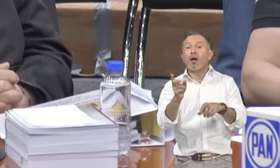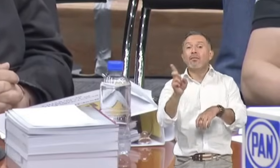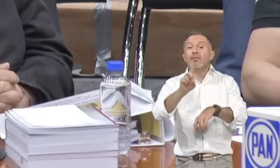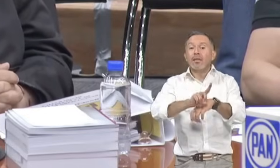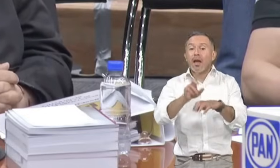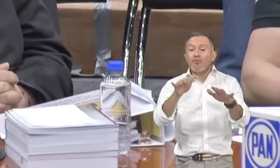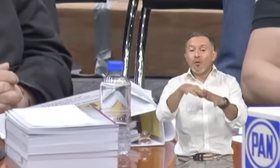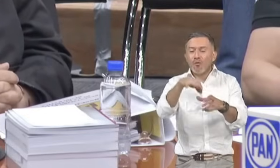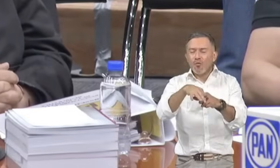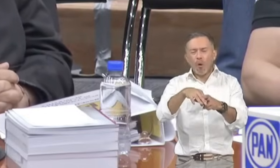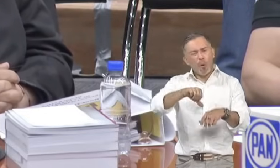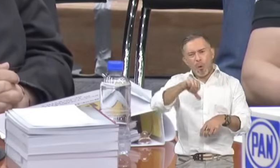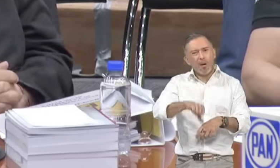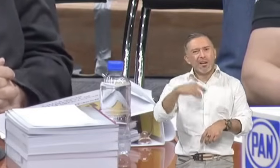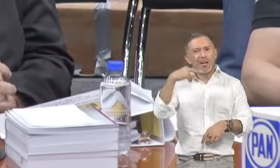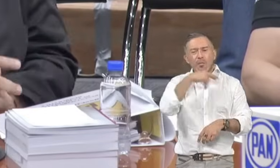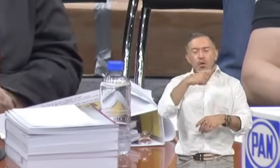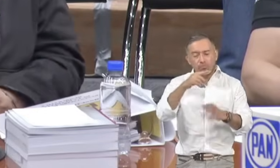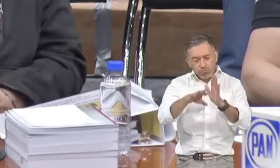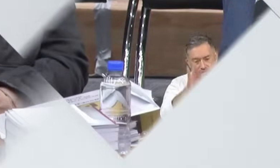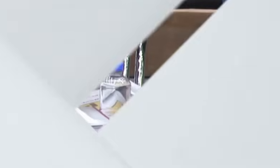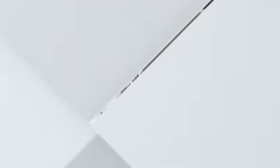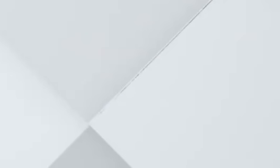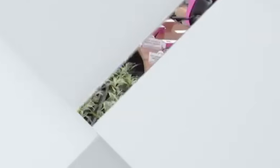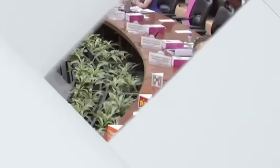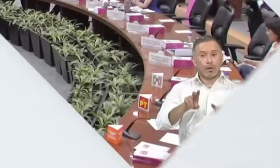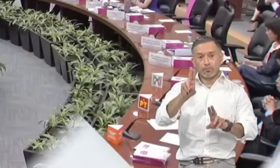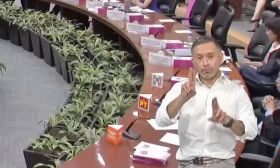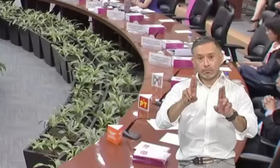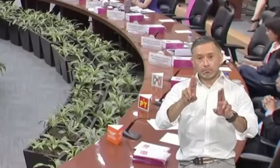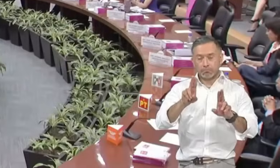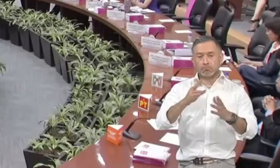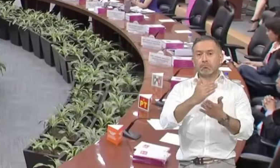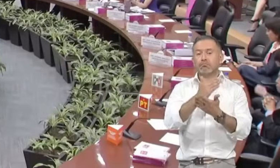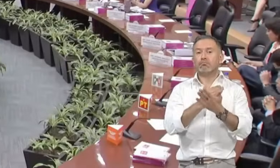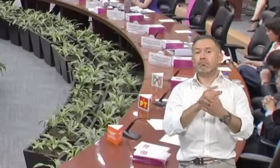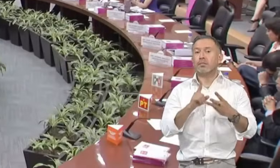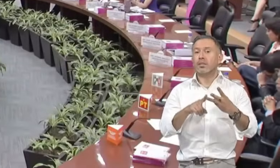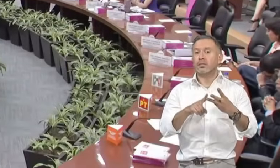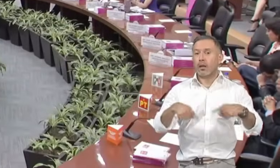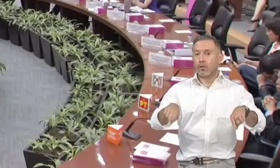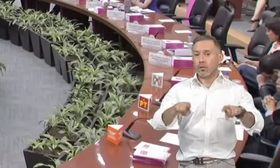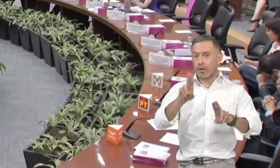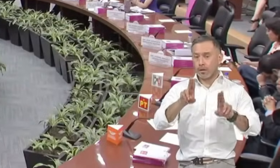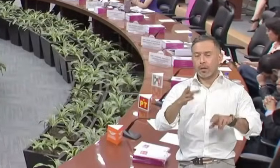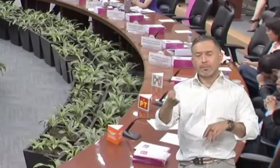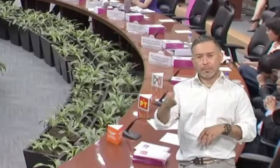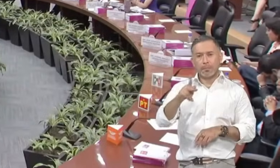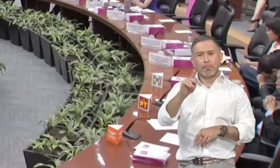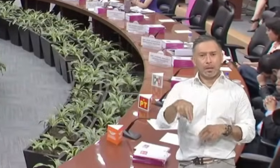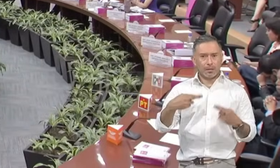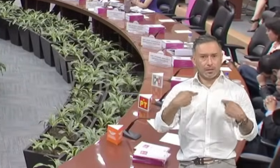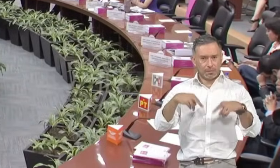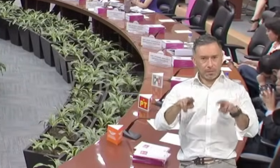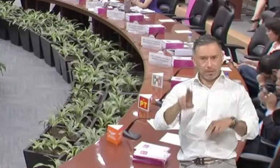electoral confiables y emitidos por esta autoridad. En tercera ronda, adelante, señor representante del Partido Acción